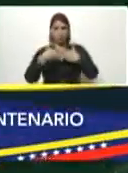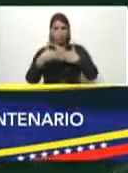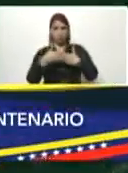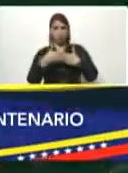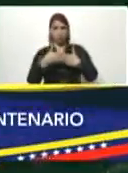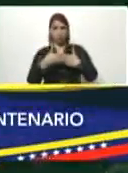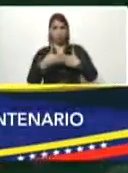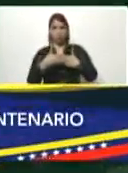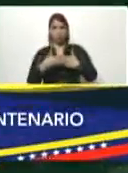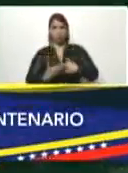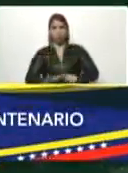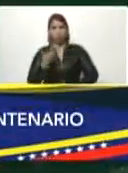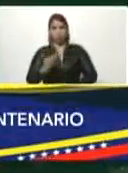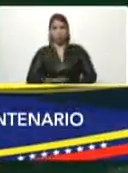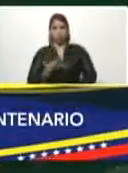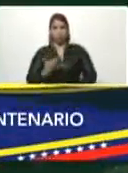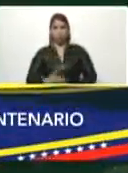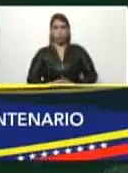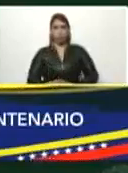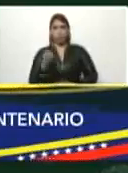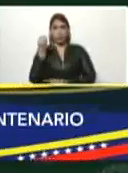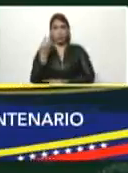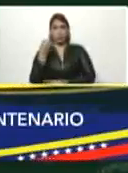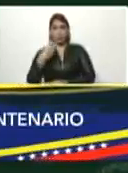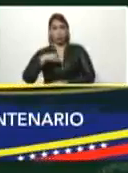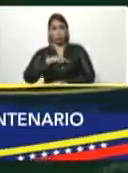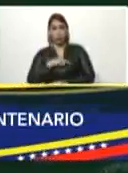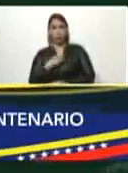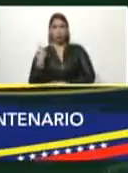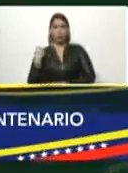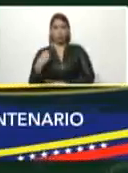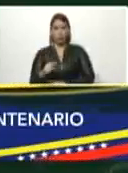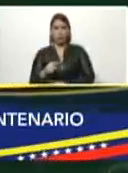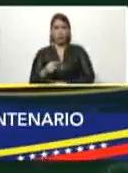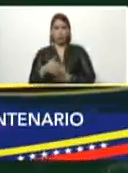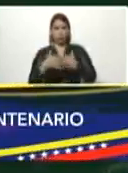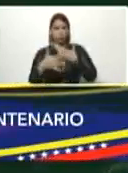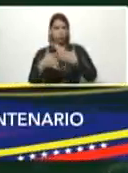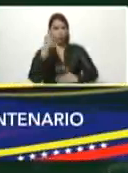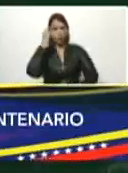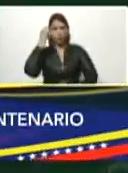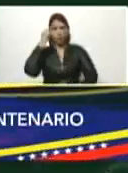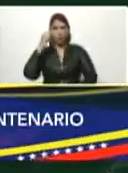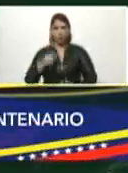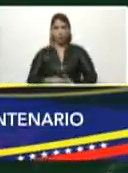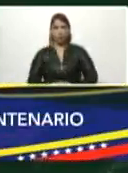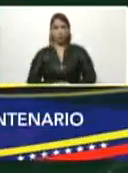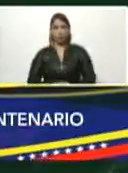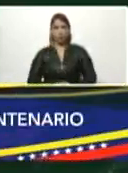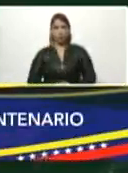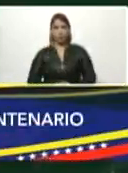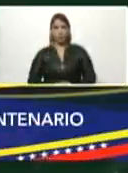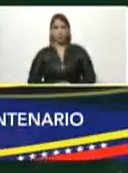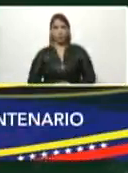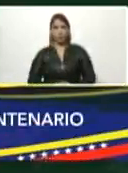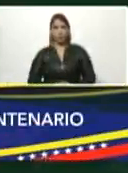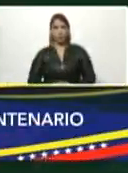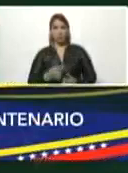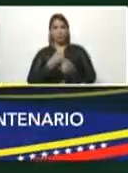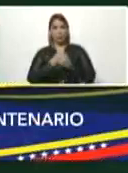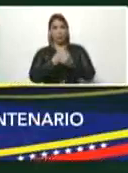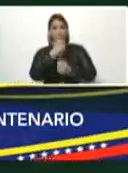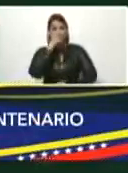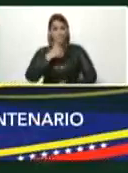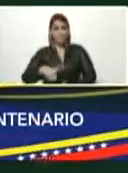este maravilloso coloquio que hemos tenido en estos días. También al amado